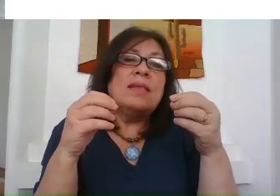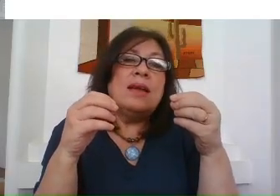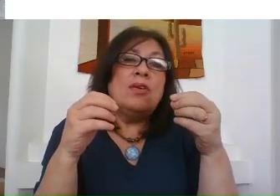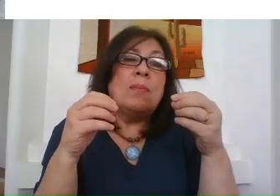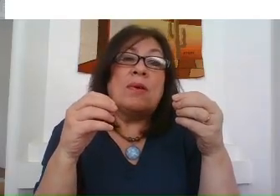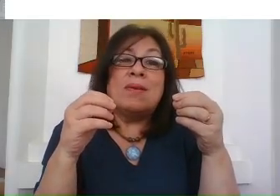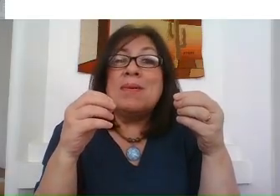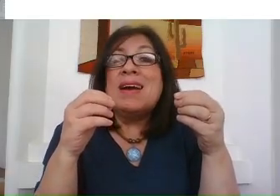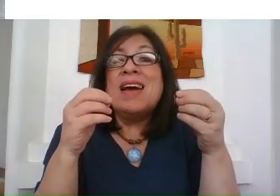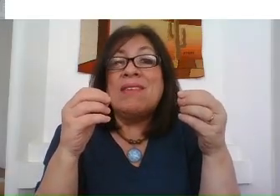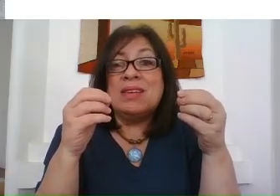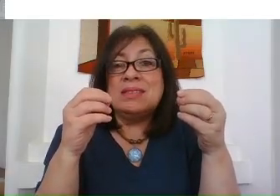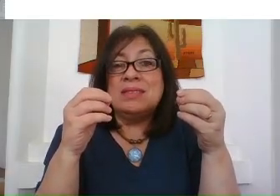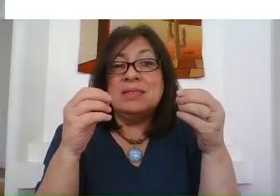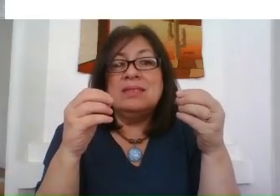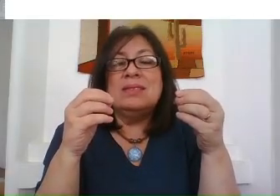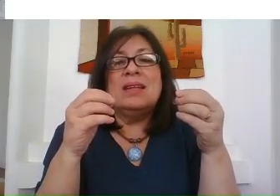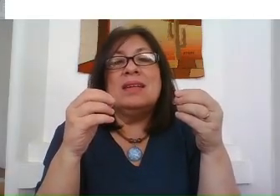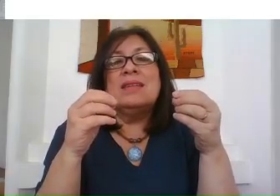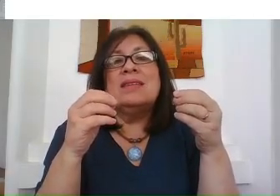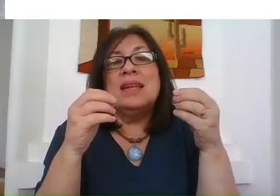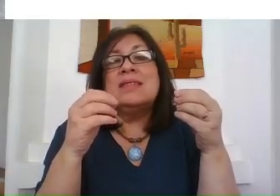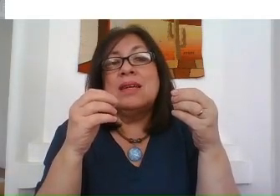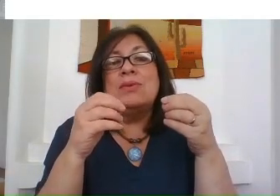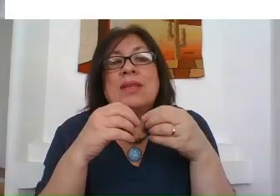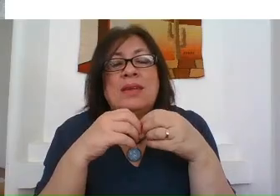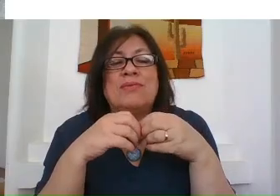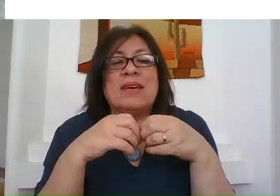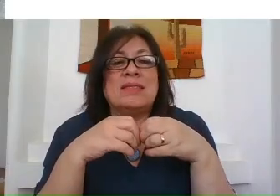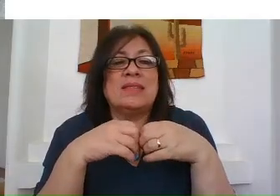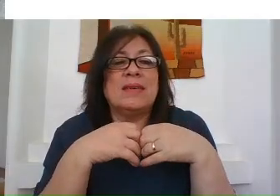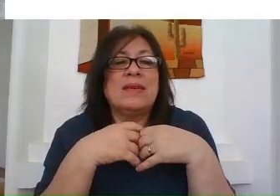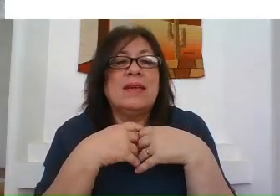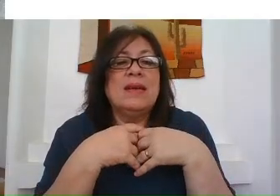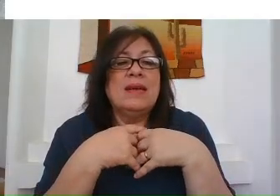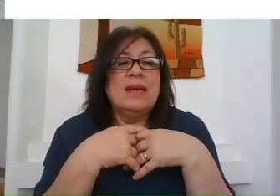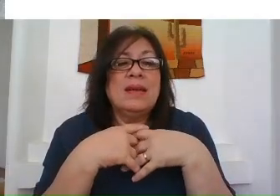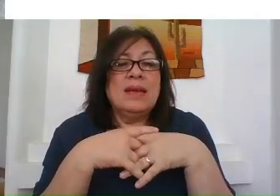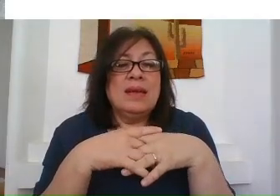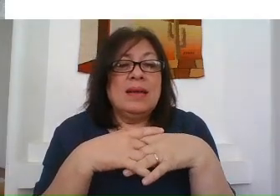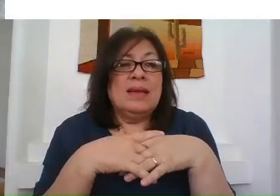del orden de los problemas graves de la salud y de la infancia.